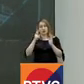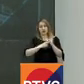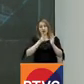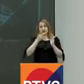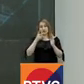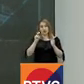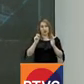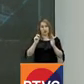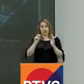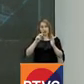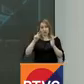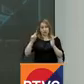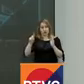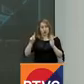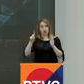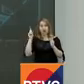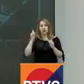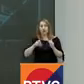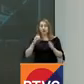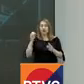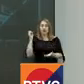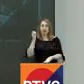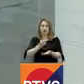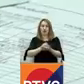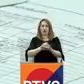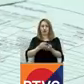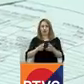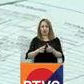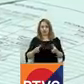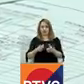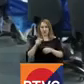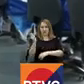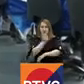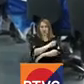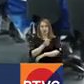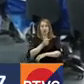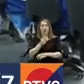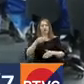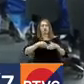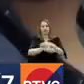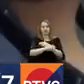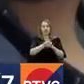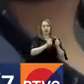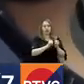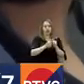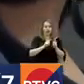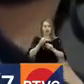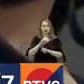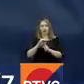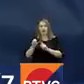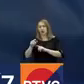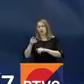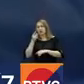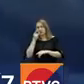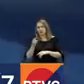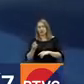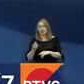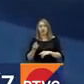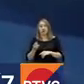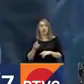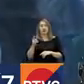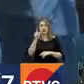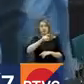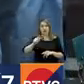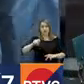obliga a presentar el carné de vacunas para entrar a eventos culturales deportivos o de entretenimiento los propietarios de